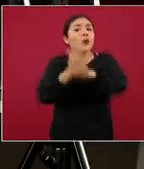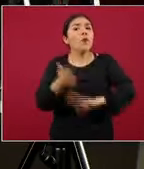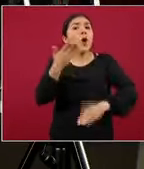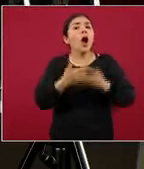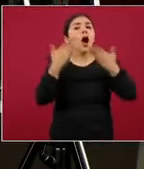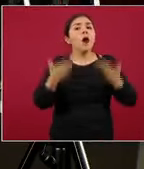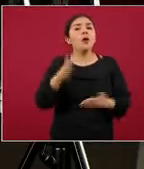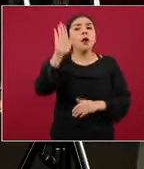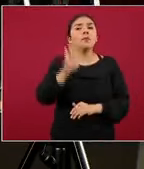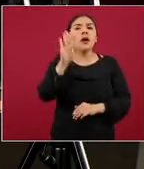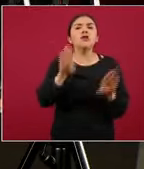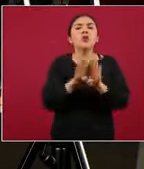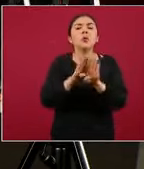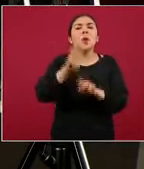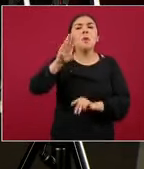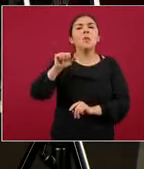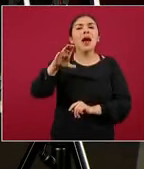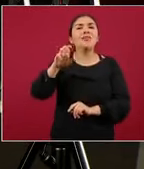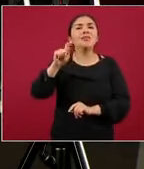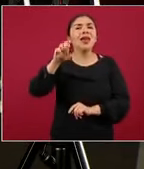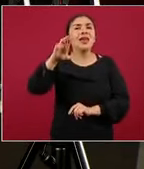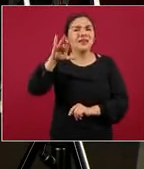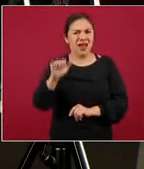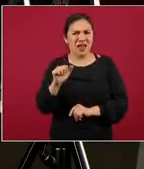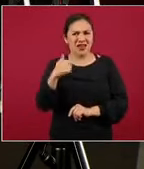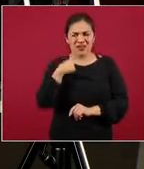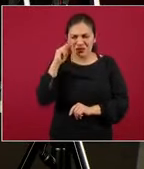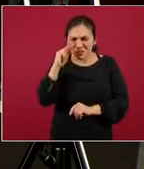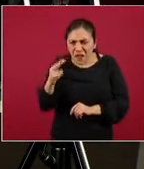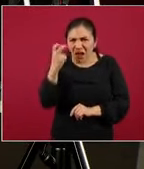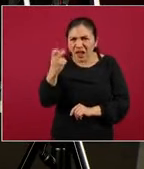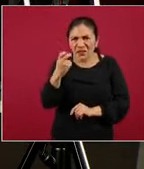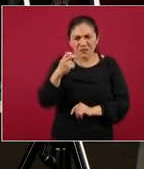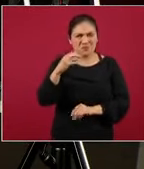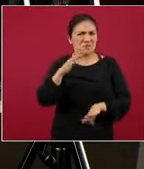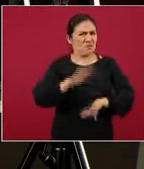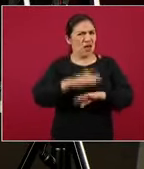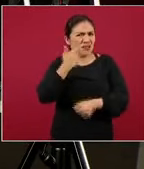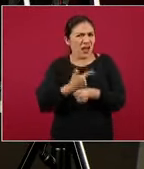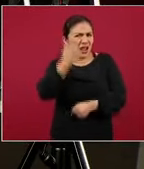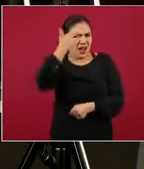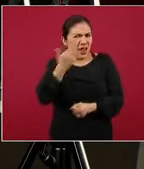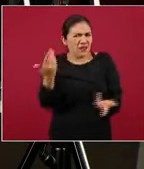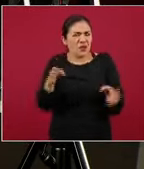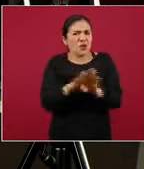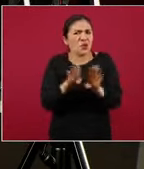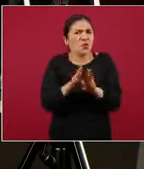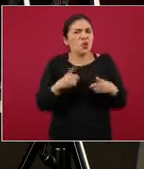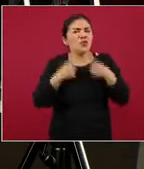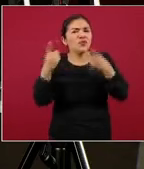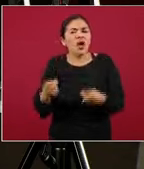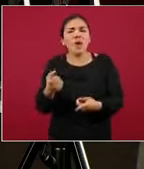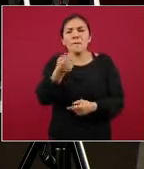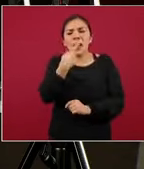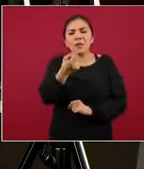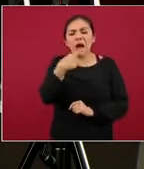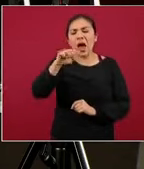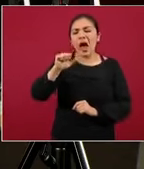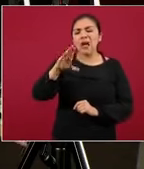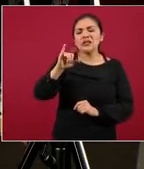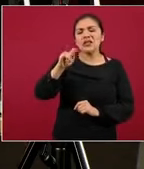forma de bacteria. A mí me pareció muy grave esta situación y por eso les están dando acitromicina